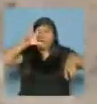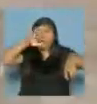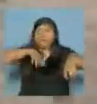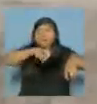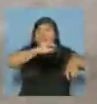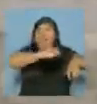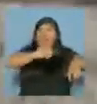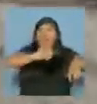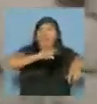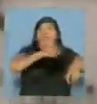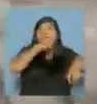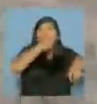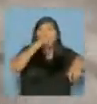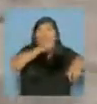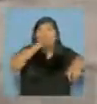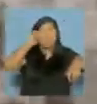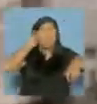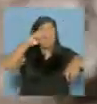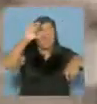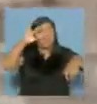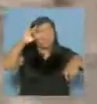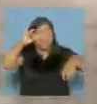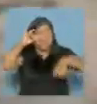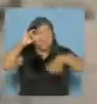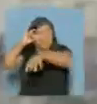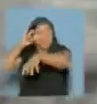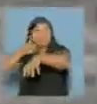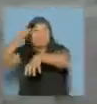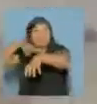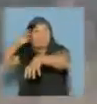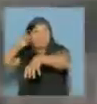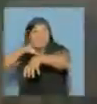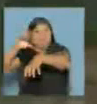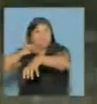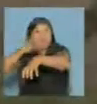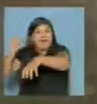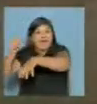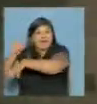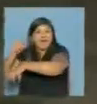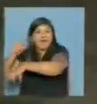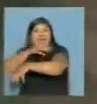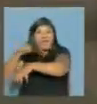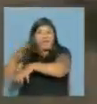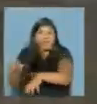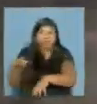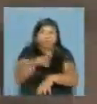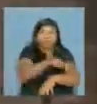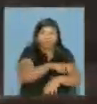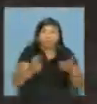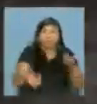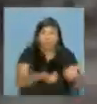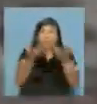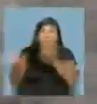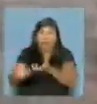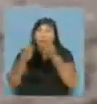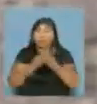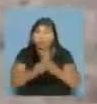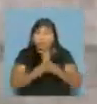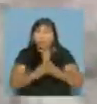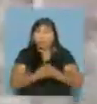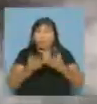que lamentablemente hablan de lo que está pasando con este tema del incendio. Las zonas para poder combatirlos son de